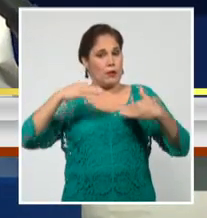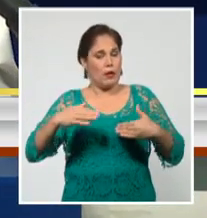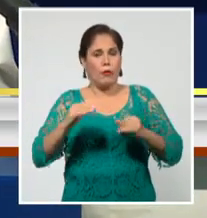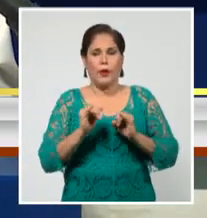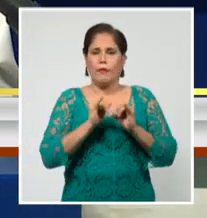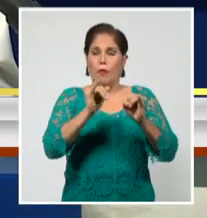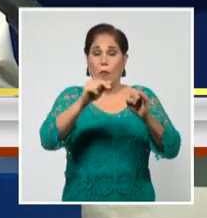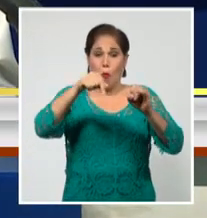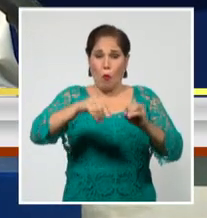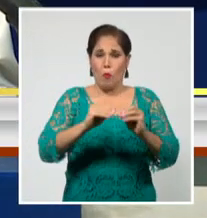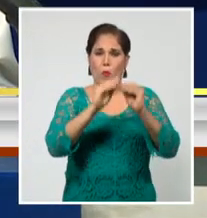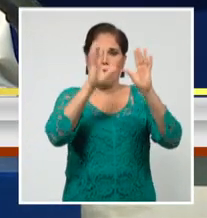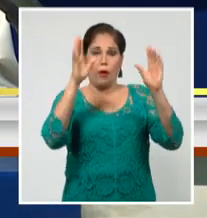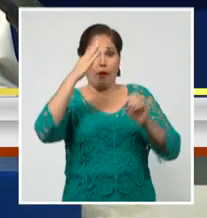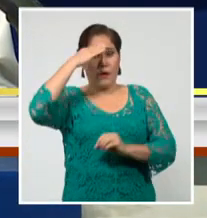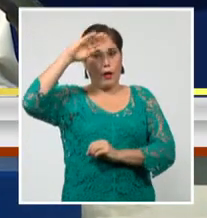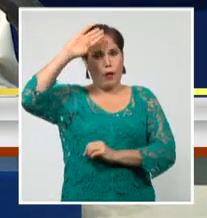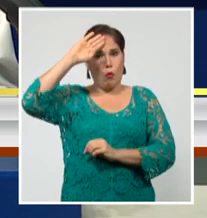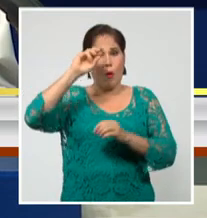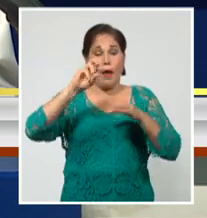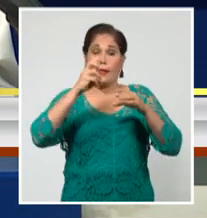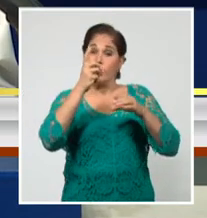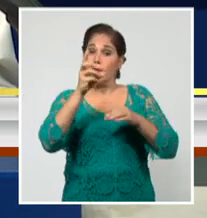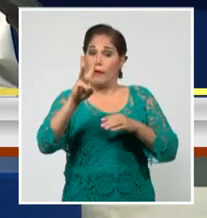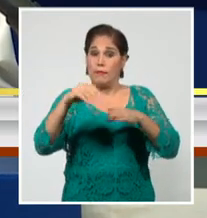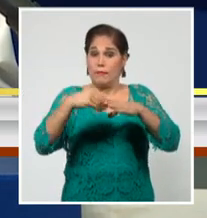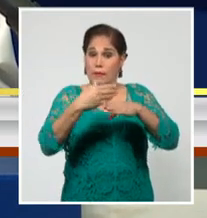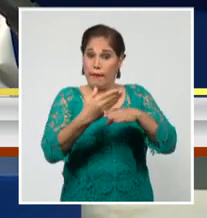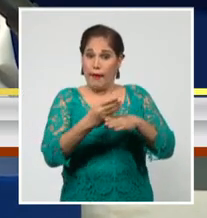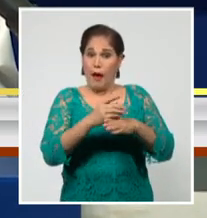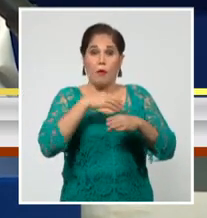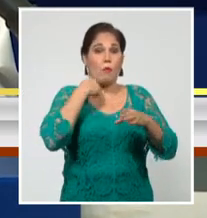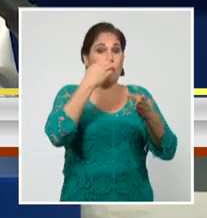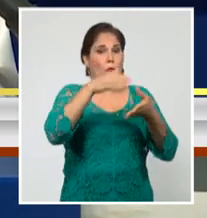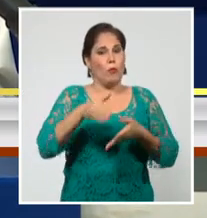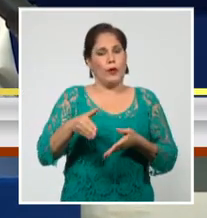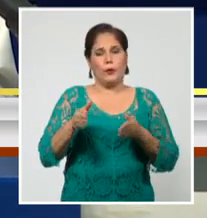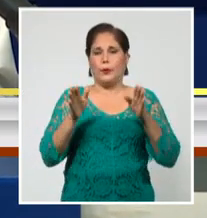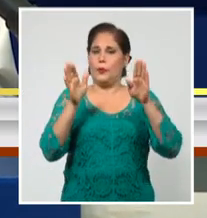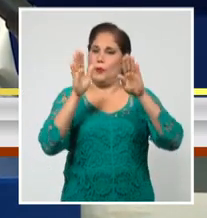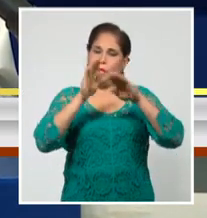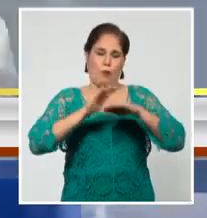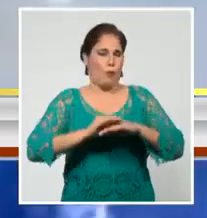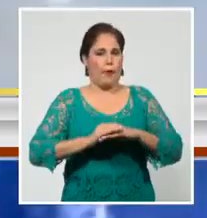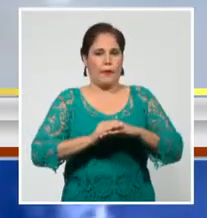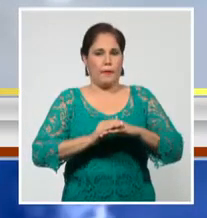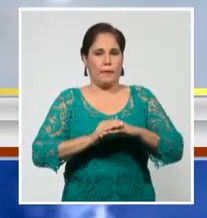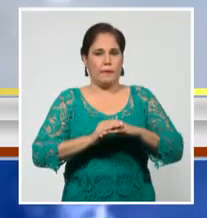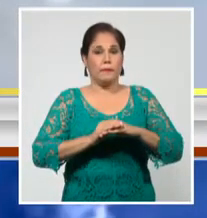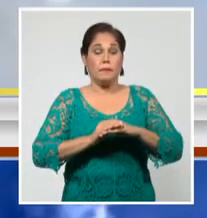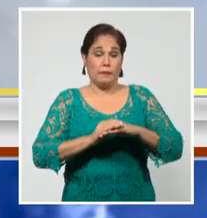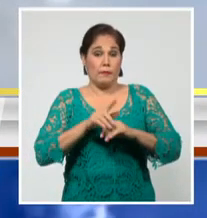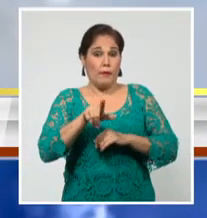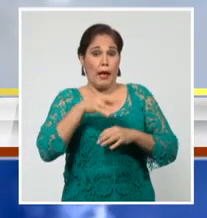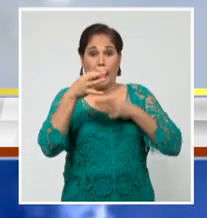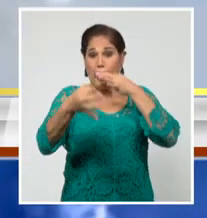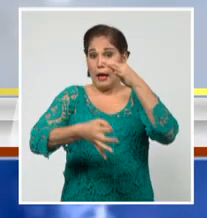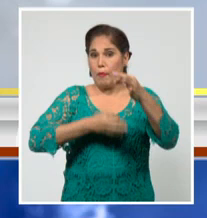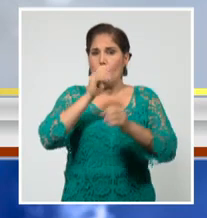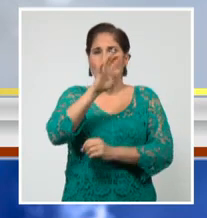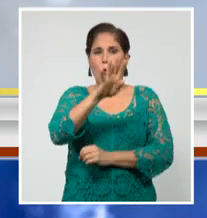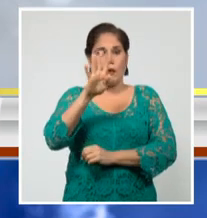hoy que cuba desde hace 13 días no reporta fallecidos por la cob in 19 destacó que de